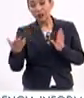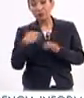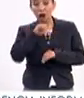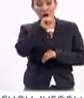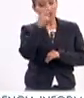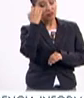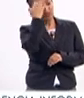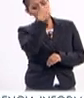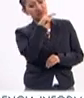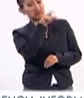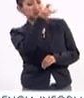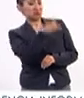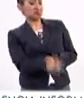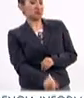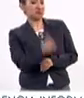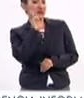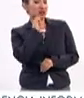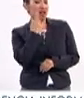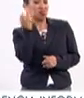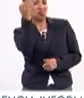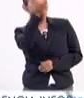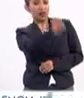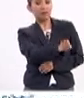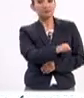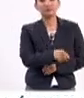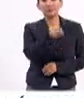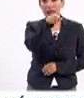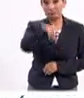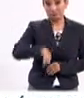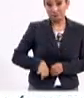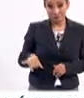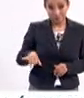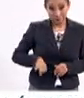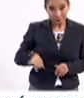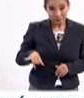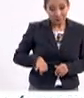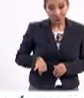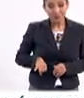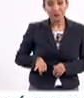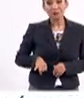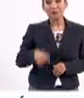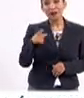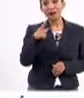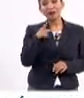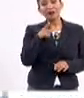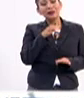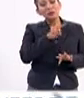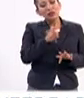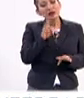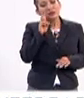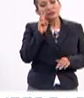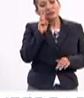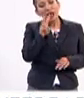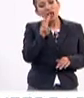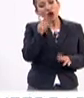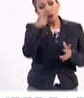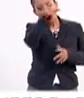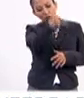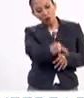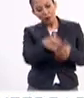Para otros, es simplemente una traidora. Creo que es interesante poder tener a